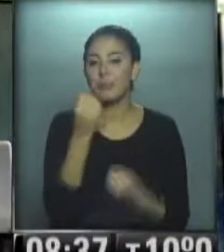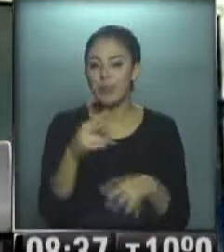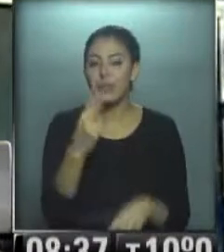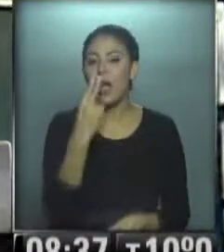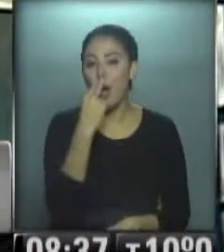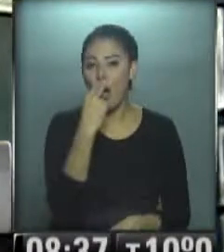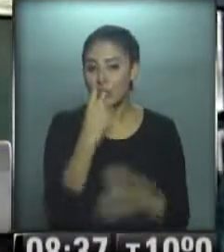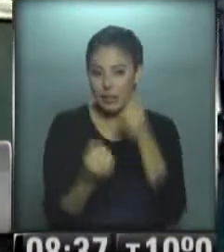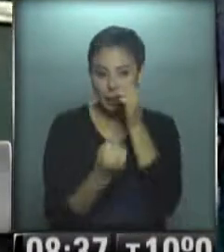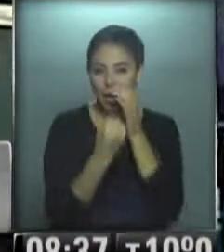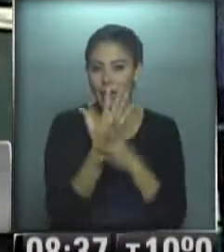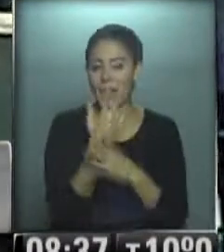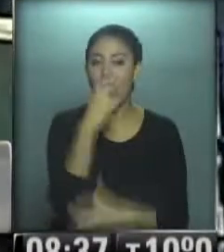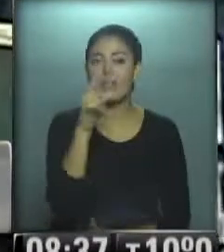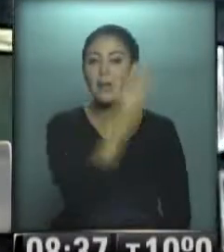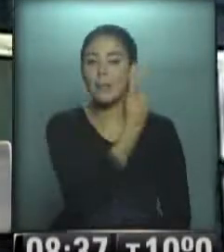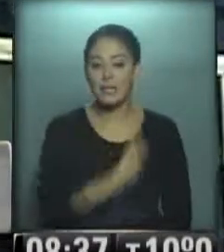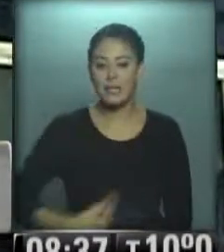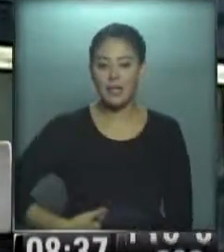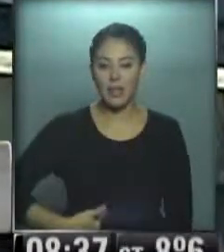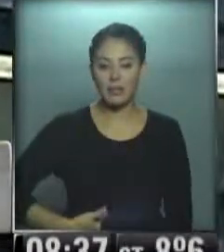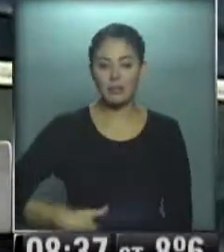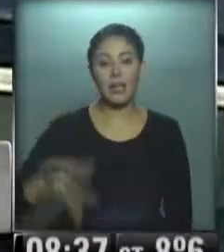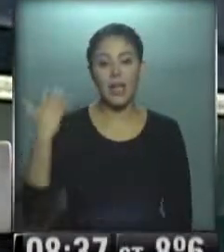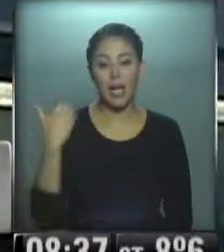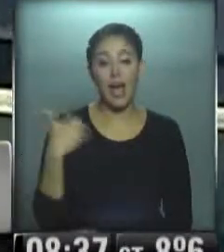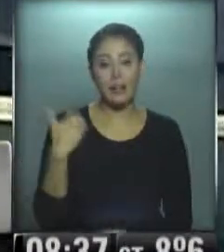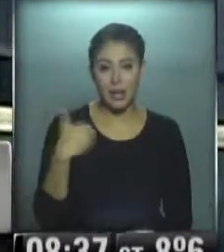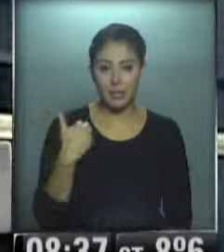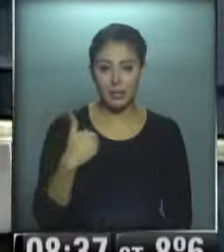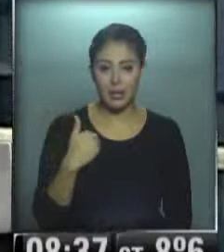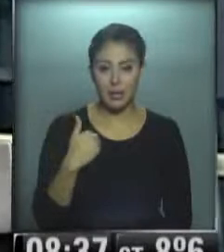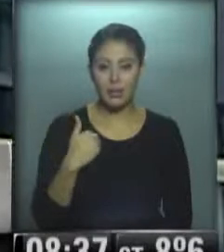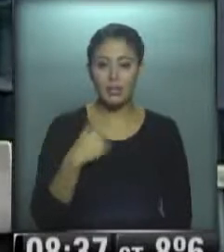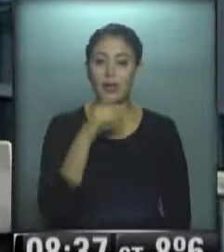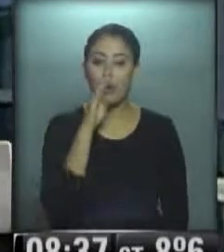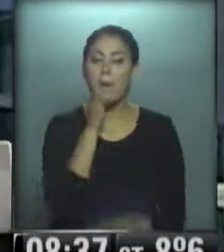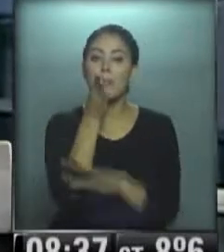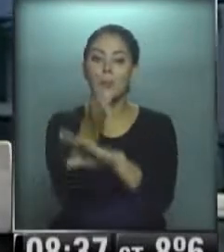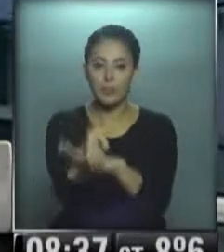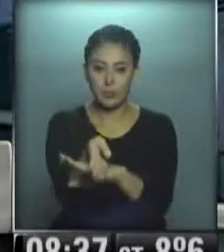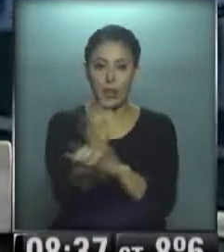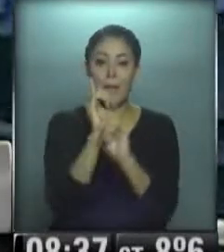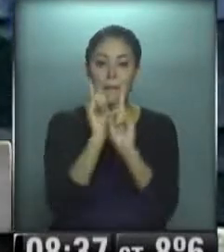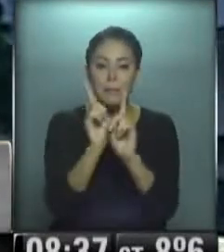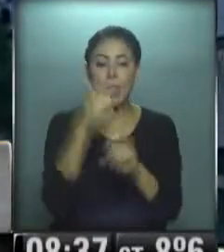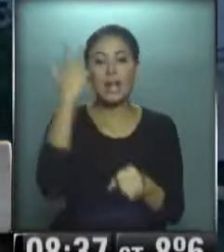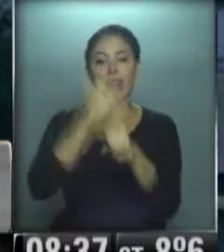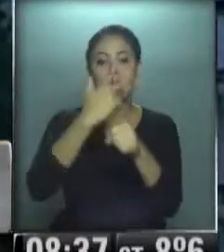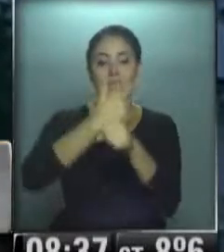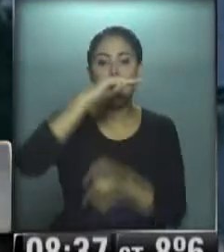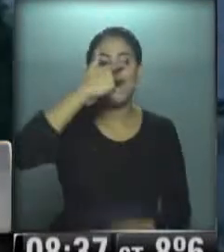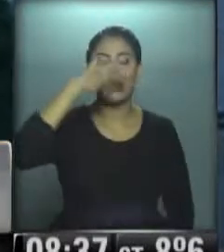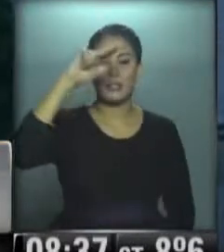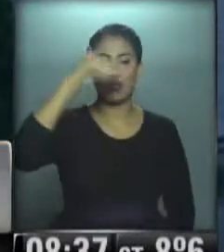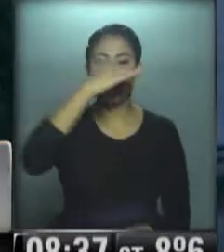11 de la mañana que el vicepresidente de la república amado boudu esté presente aquí en este tercer piso de los tribunales